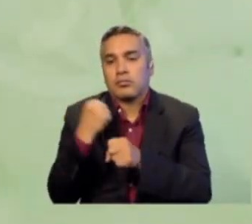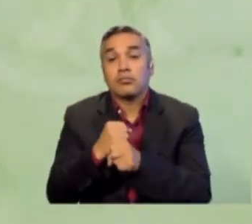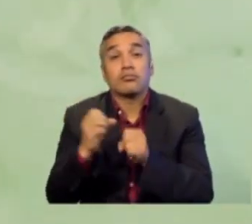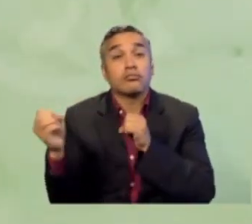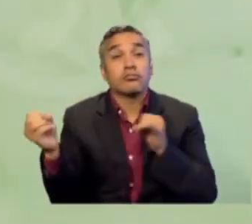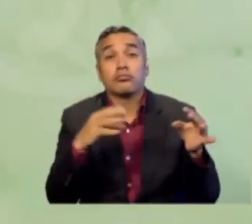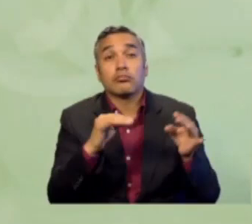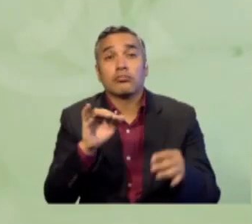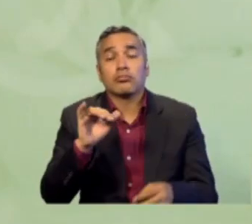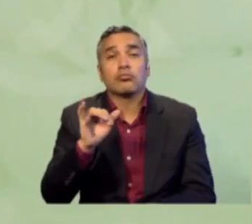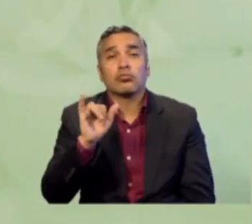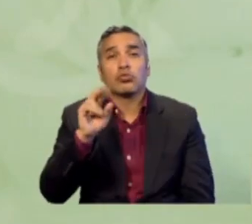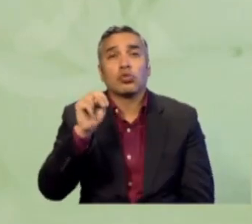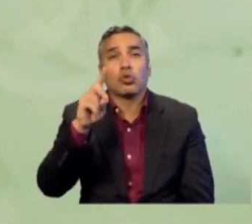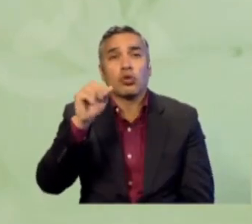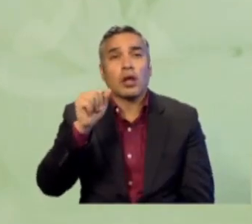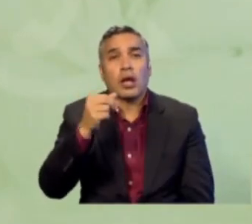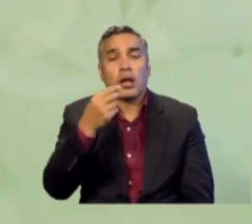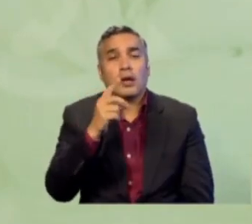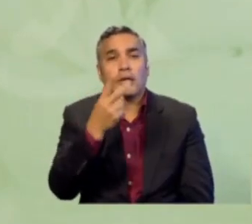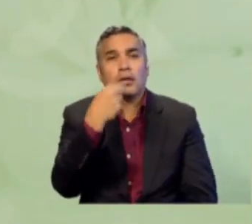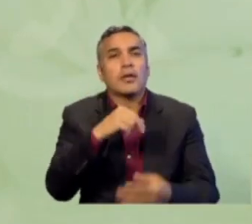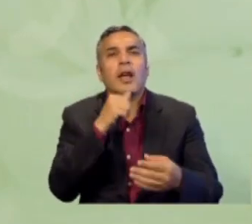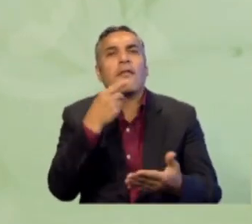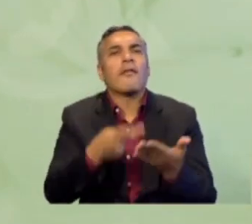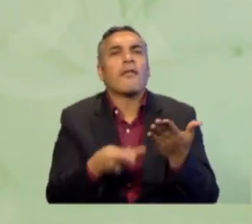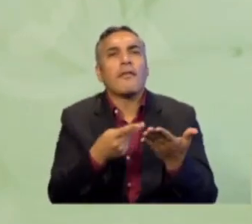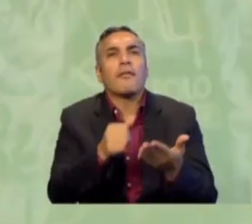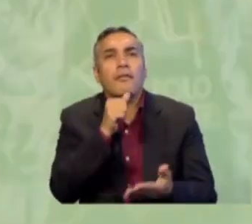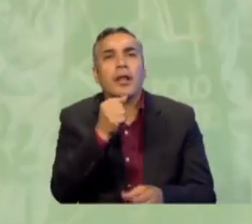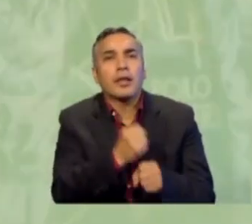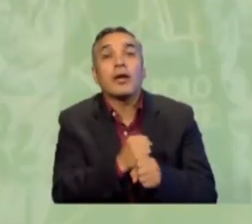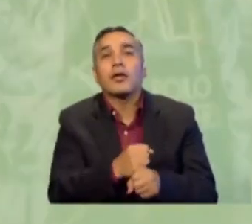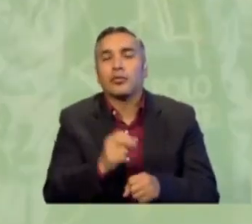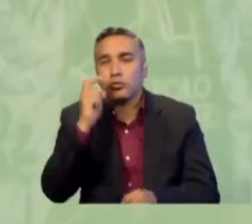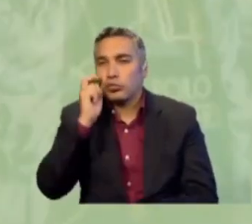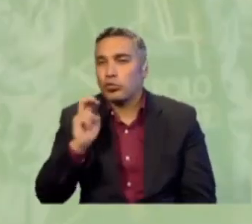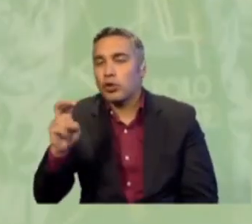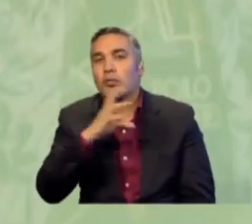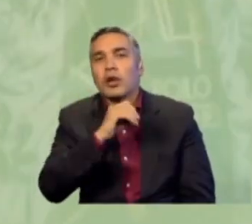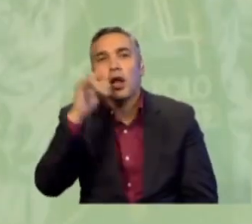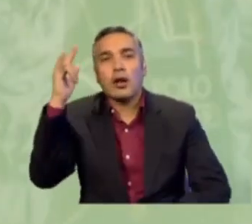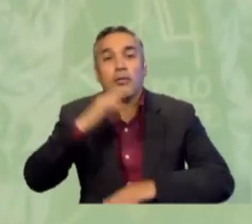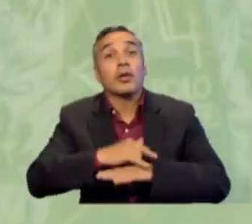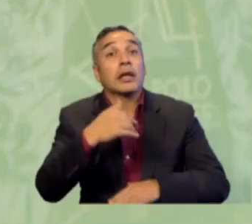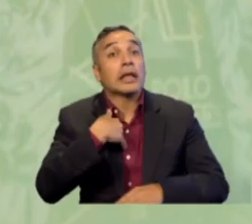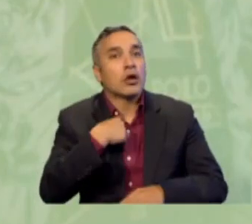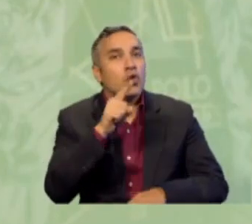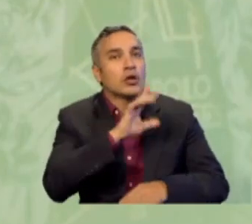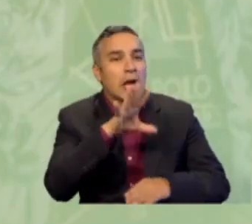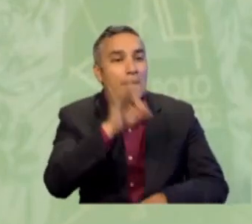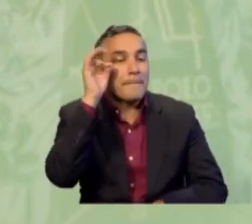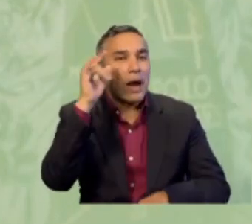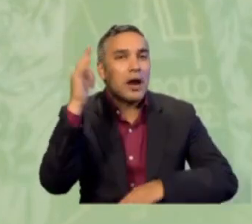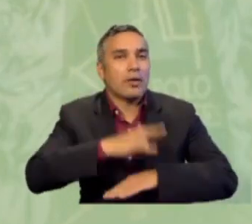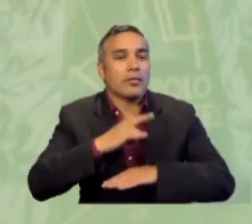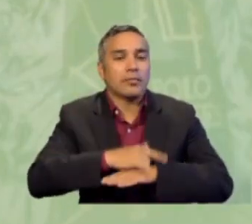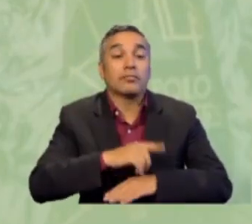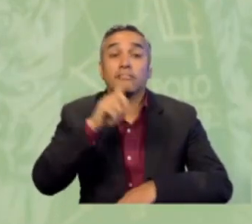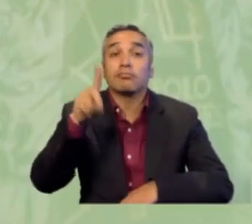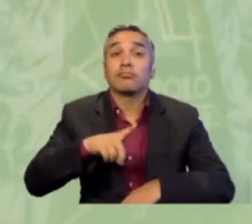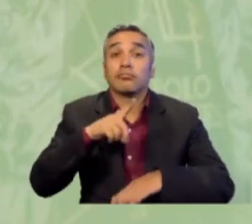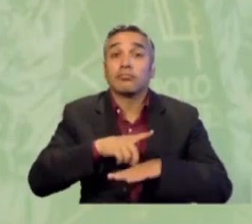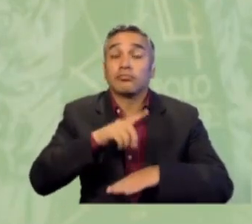chat, Sebastián Yunda pide que le informen qué puestos faltan. Falta turismo y aeropuerto. Tengo él para aeropuerto. Él fue director